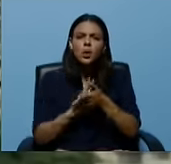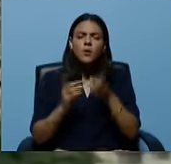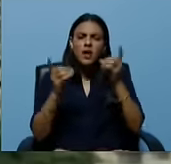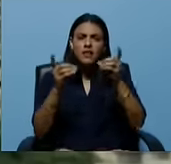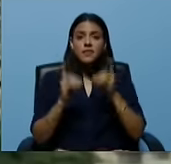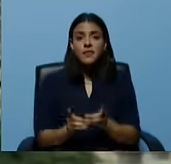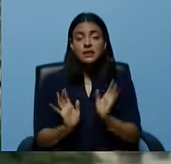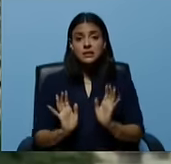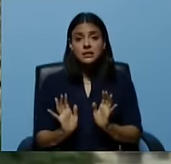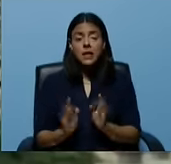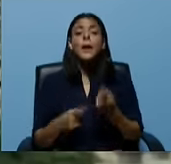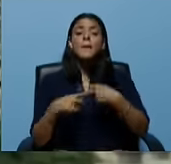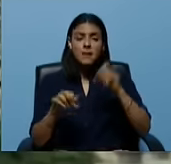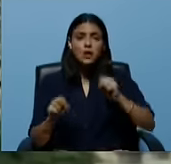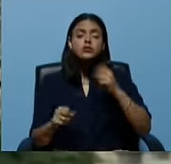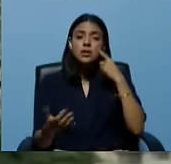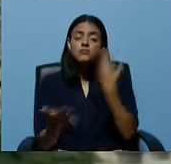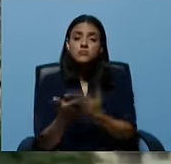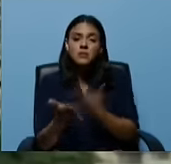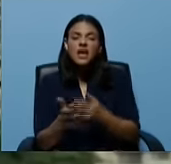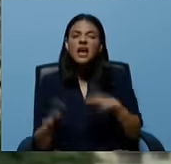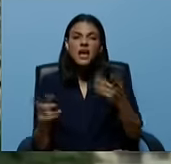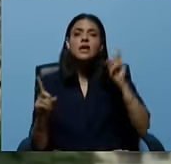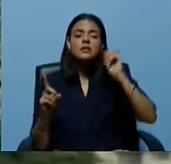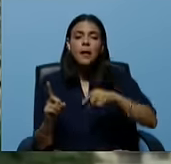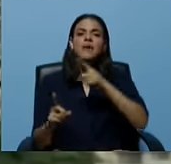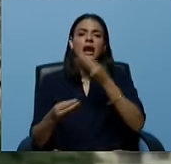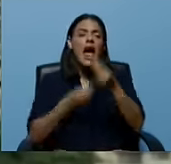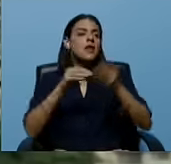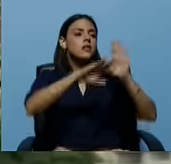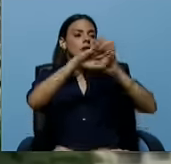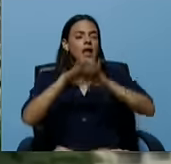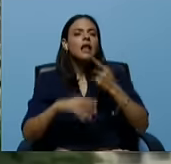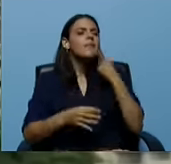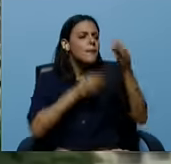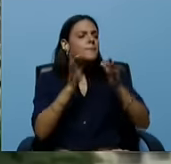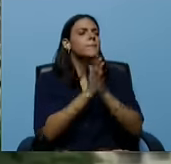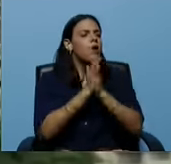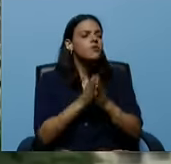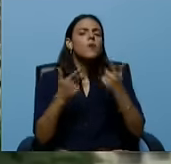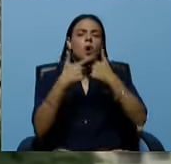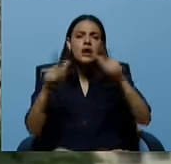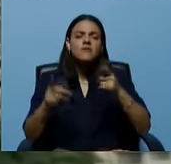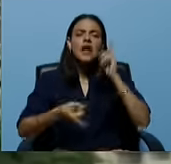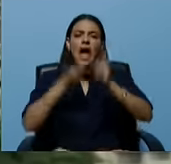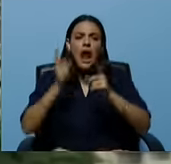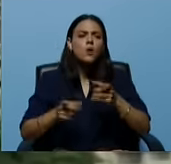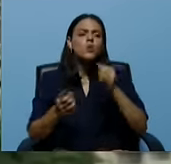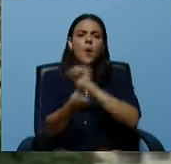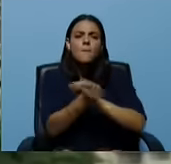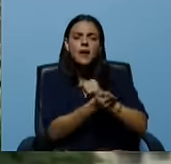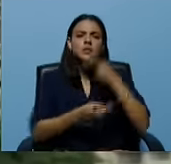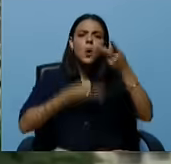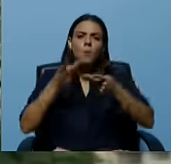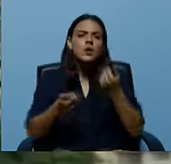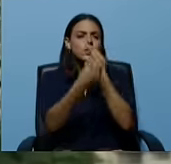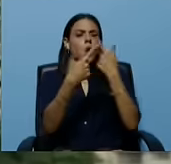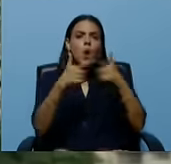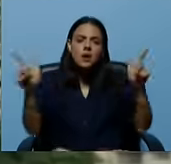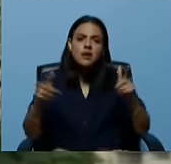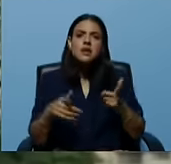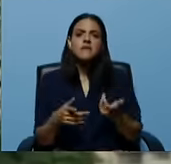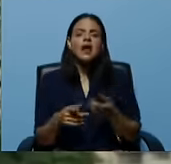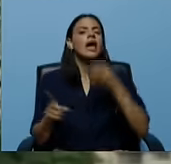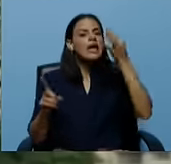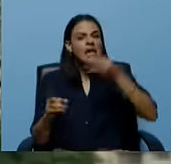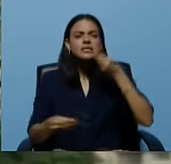sí dejar constancia que también él lo hizo, él abogó por la libertad de presos políticos, como siempre lo ha